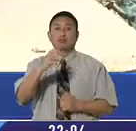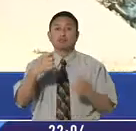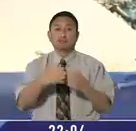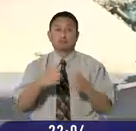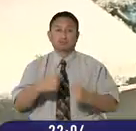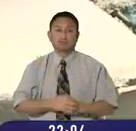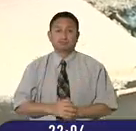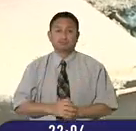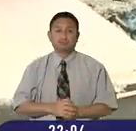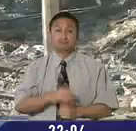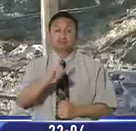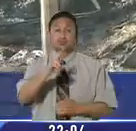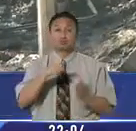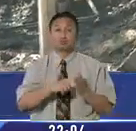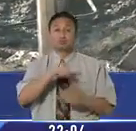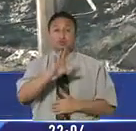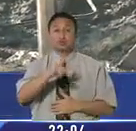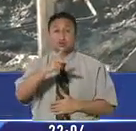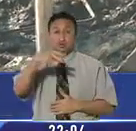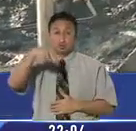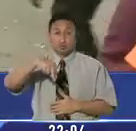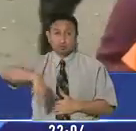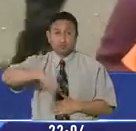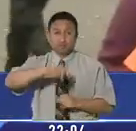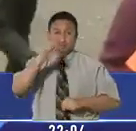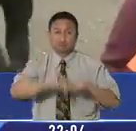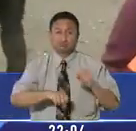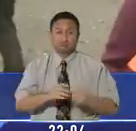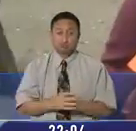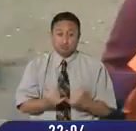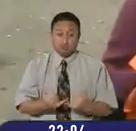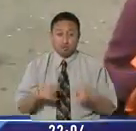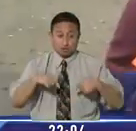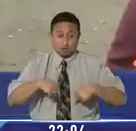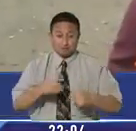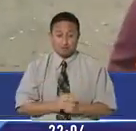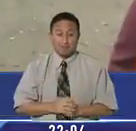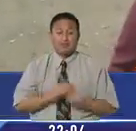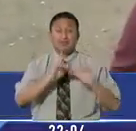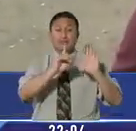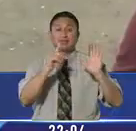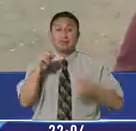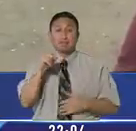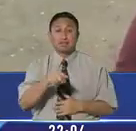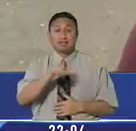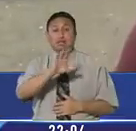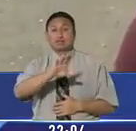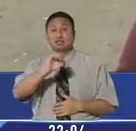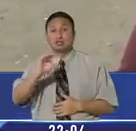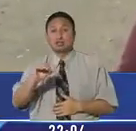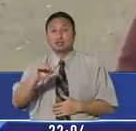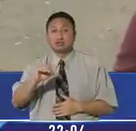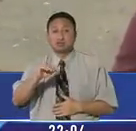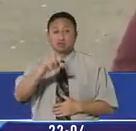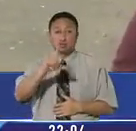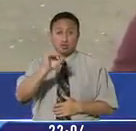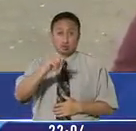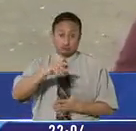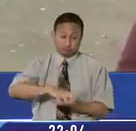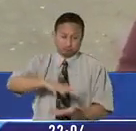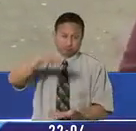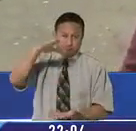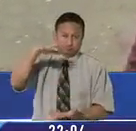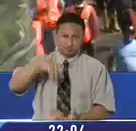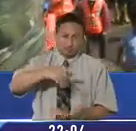Al menos 2.5 kilómetros están afectados, sostienen. Al día de hoy hemos movido hasta 6.000 500 metros cúbicos, el estimado de volumen que